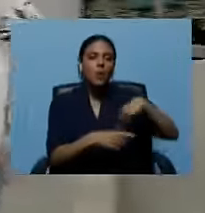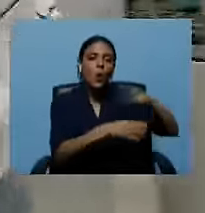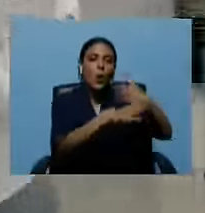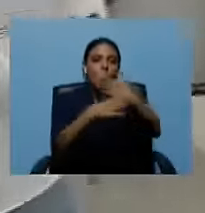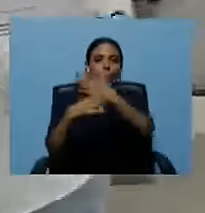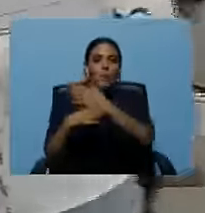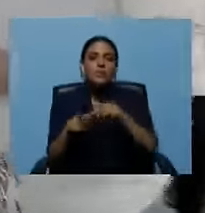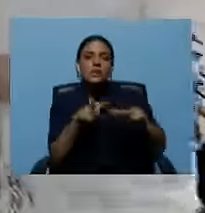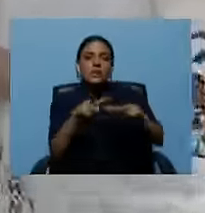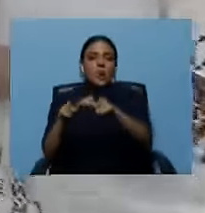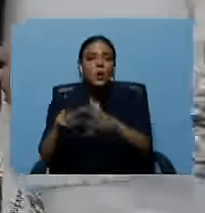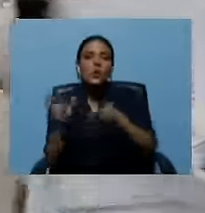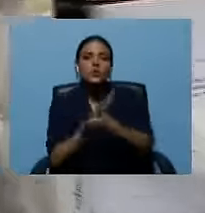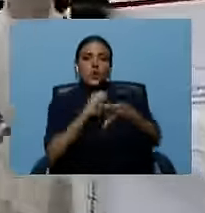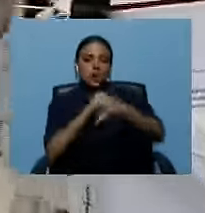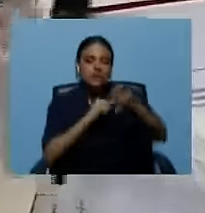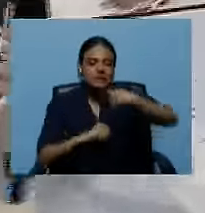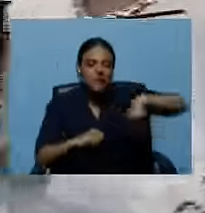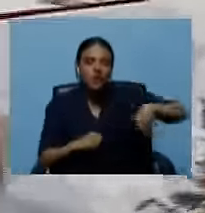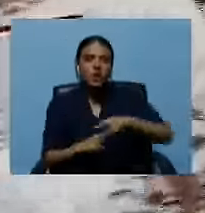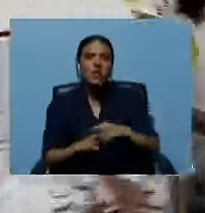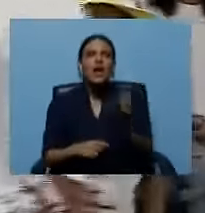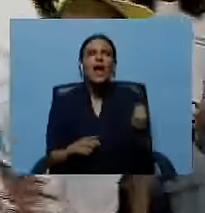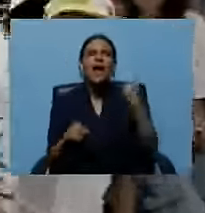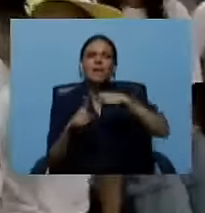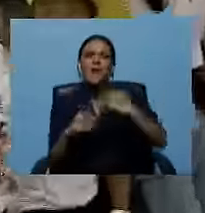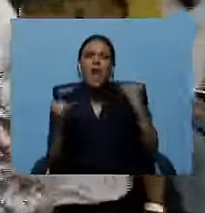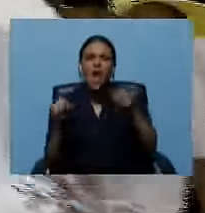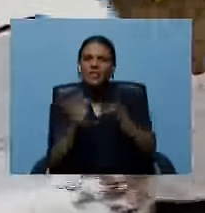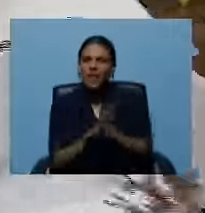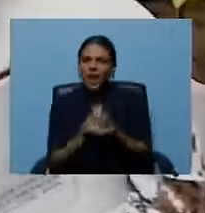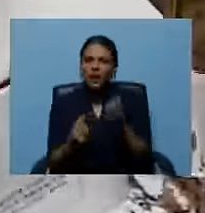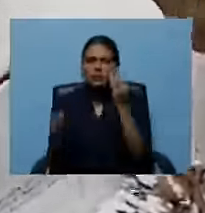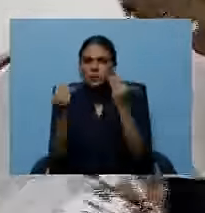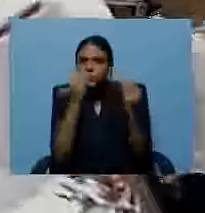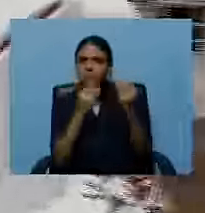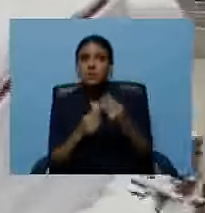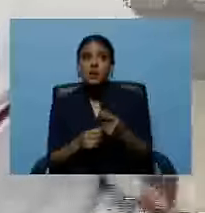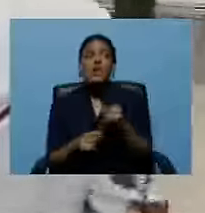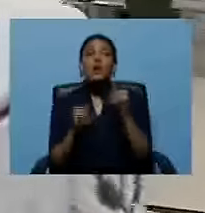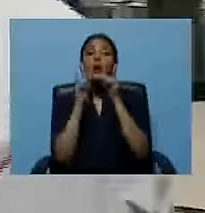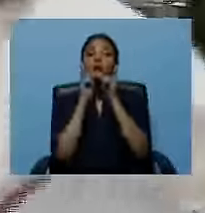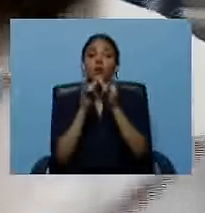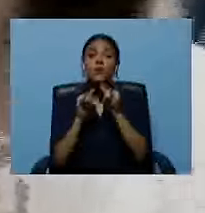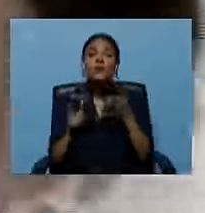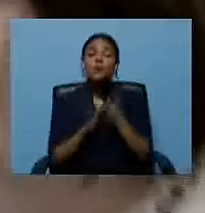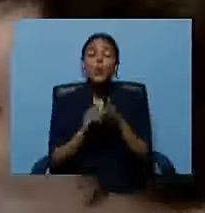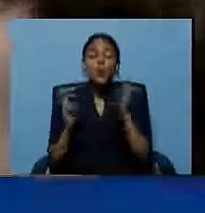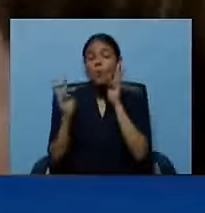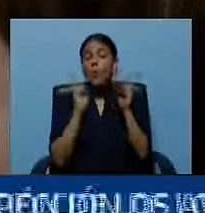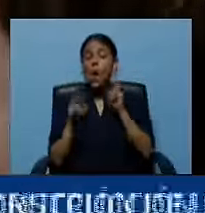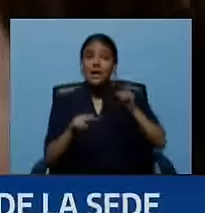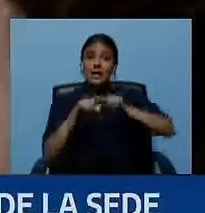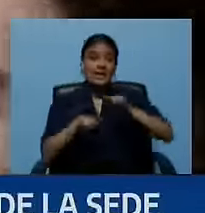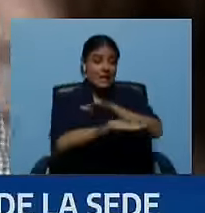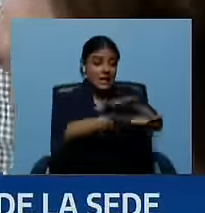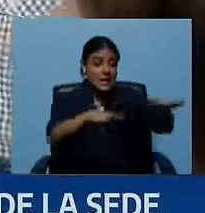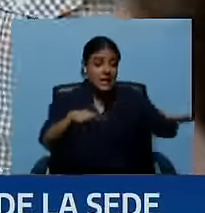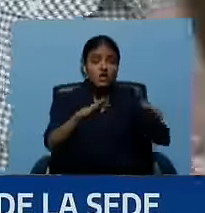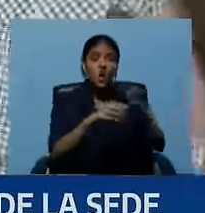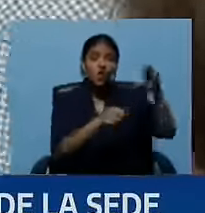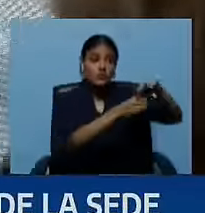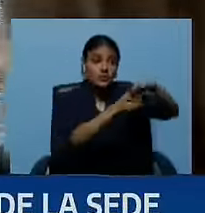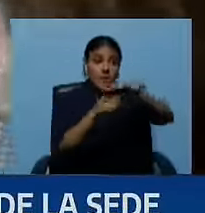espacios baja. Científicos. ¿Qué más tenemos por aquí? Tiene aquí una noticia espectacular, presidente. Los niños del Semillero están